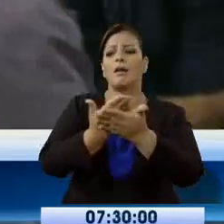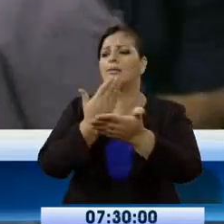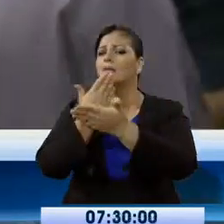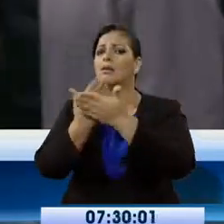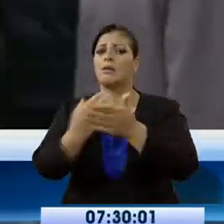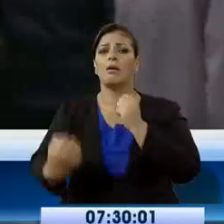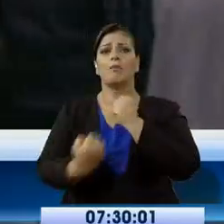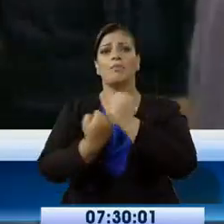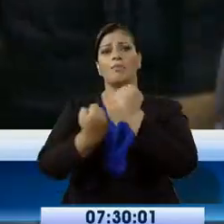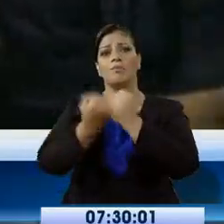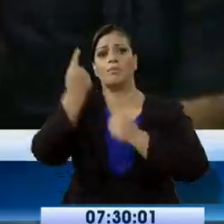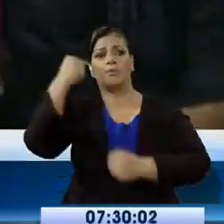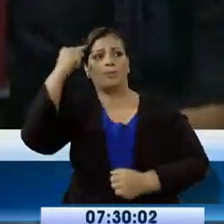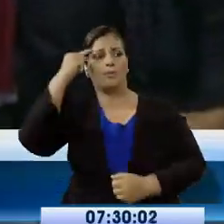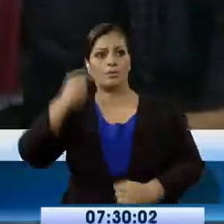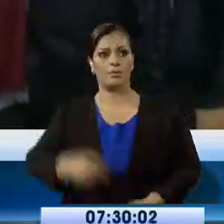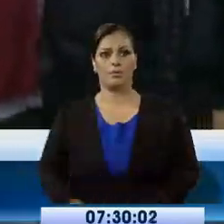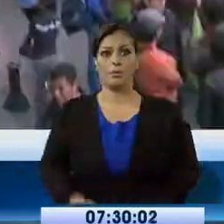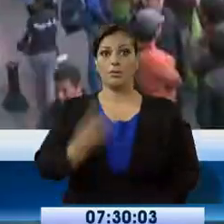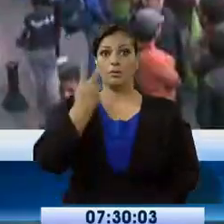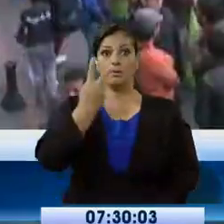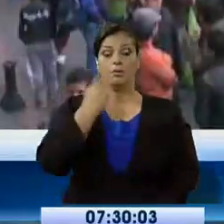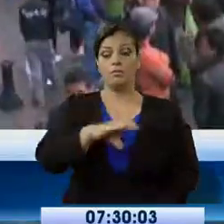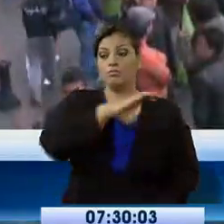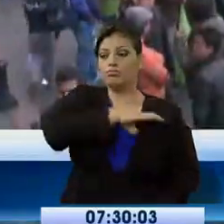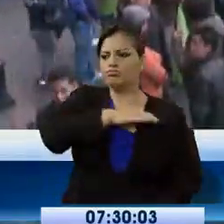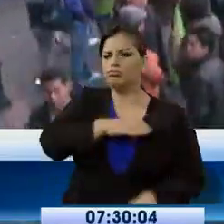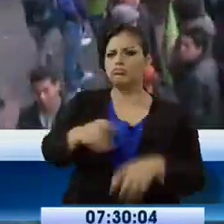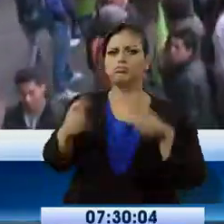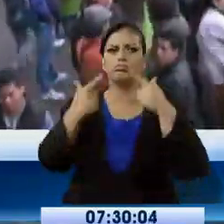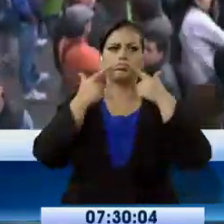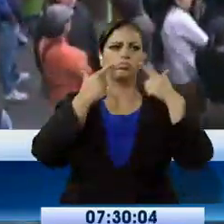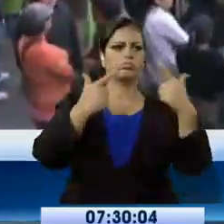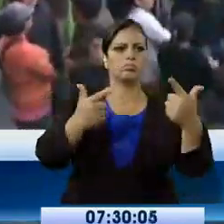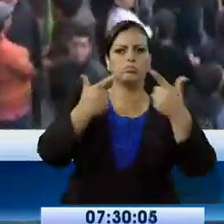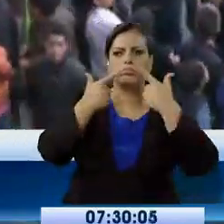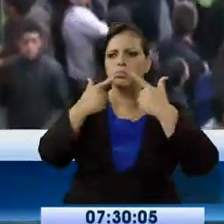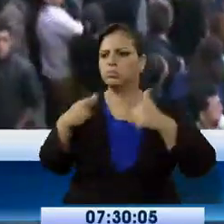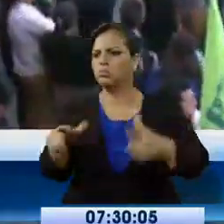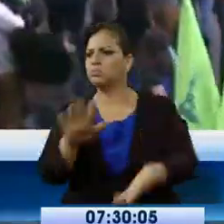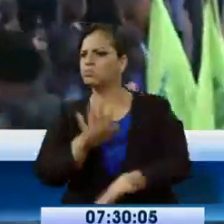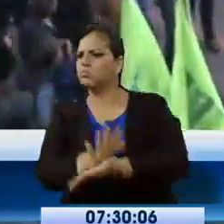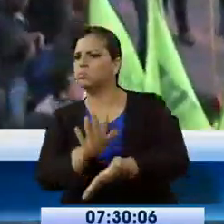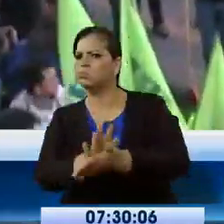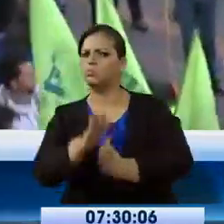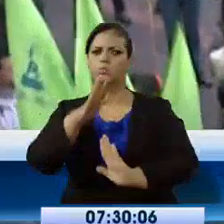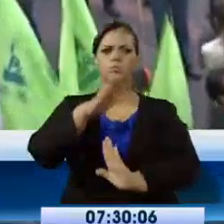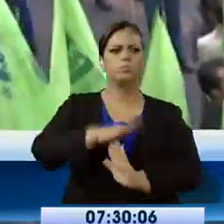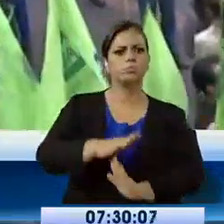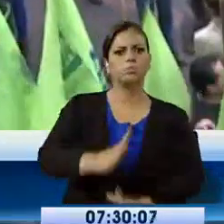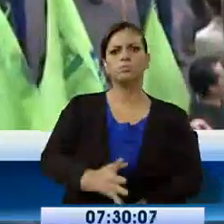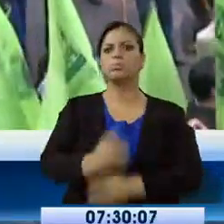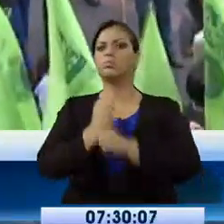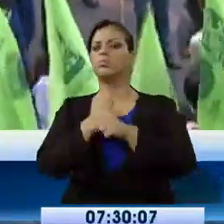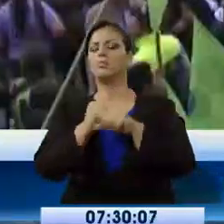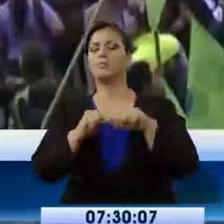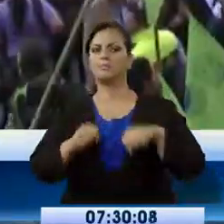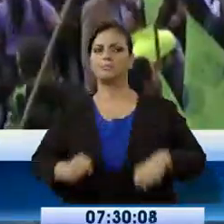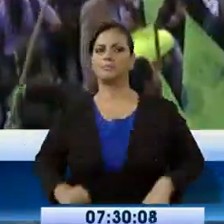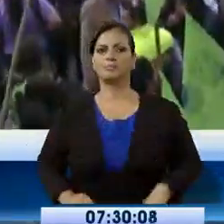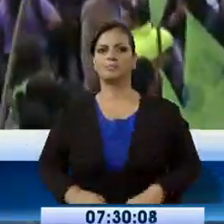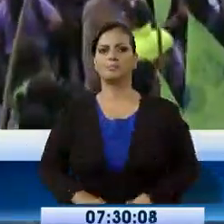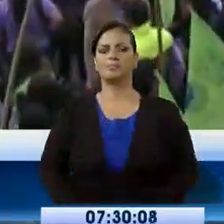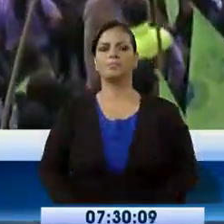enfrentamientos. Estuvo resguardada por un fuerte contingente policial con el fin de mantener la seguridad de los asistentes, informó